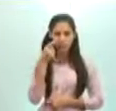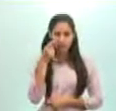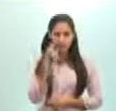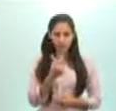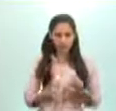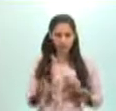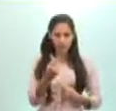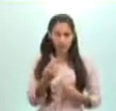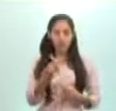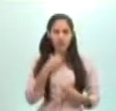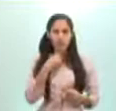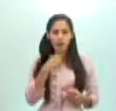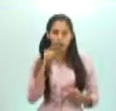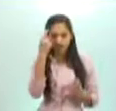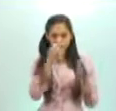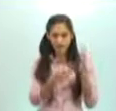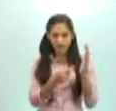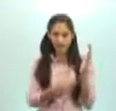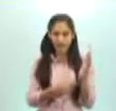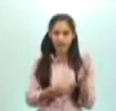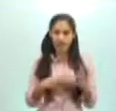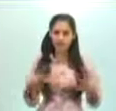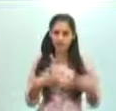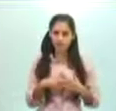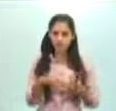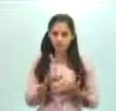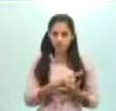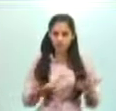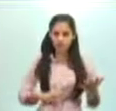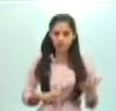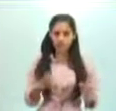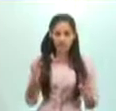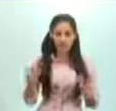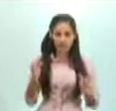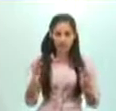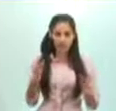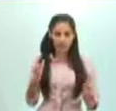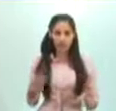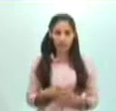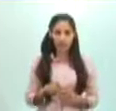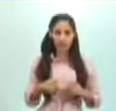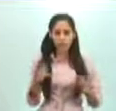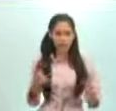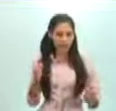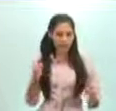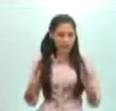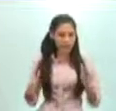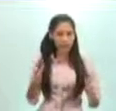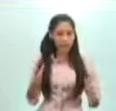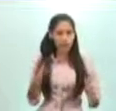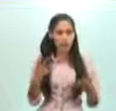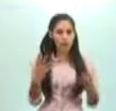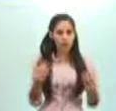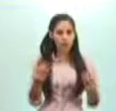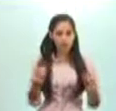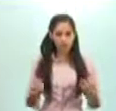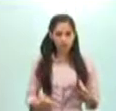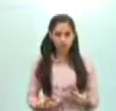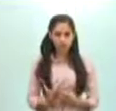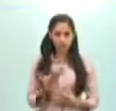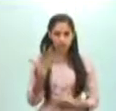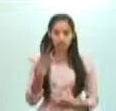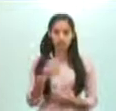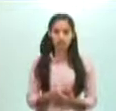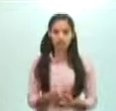principales tendencias literarias que se dieron en esta época, porque fue una época de gran efervescencia